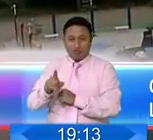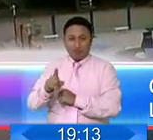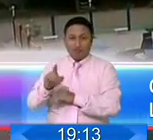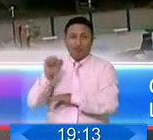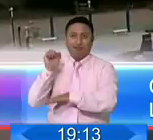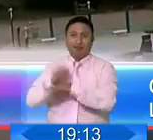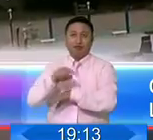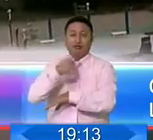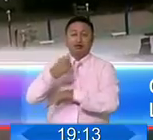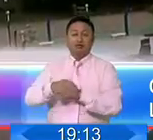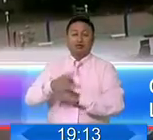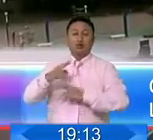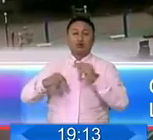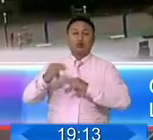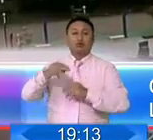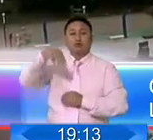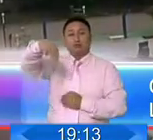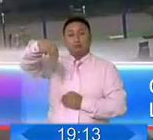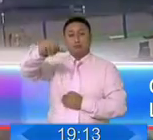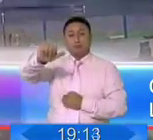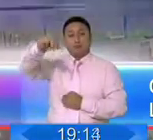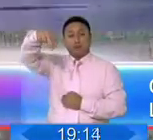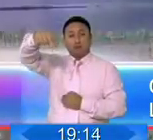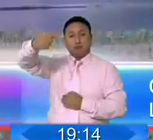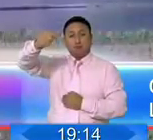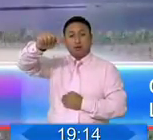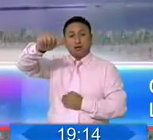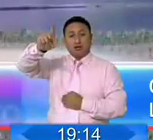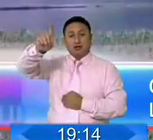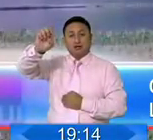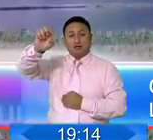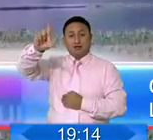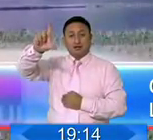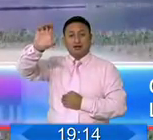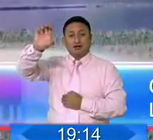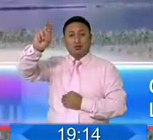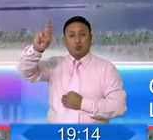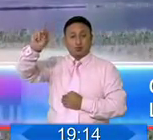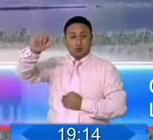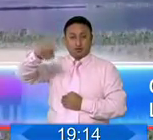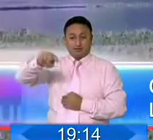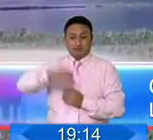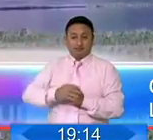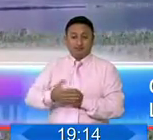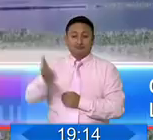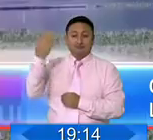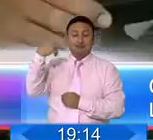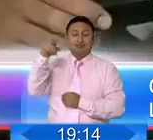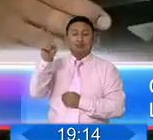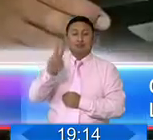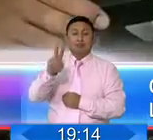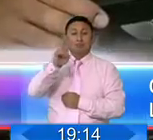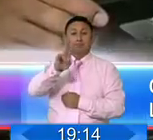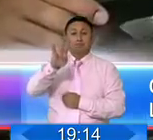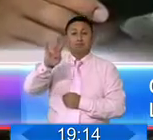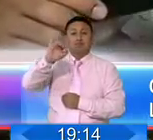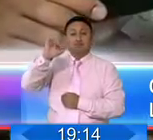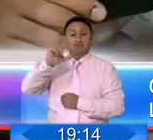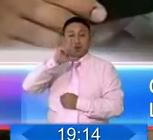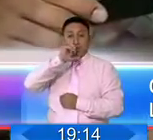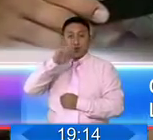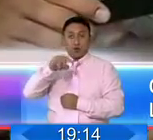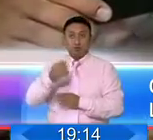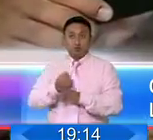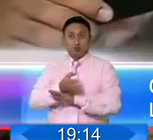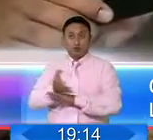manga del Cura en Manabí. Esto tras la aprobación del informe del pasado viernes 27 de julio. Es parte de